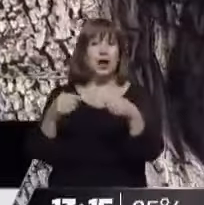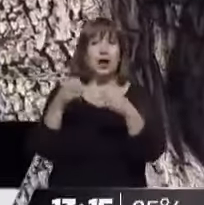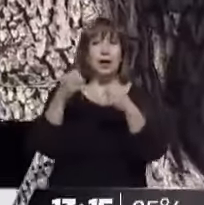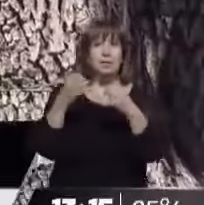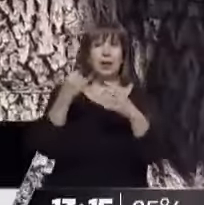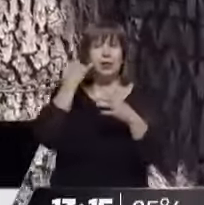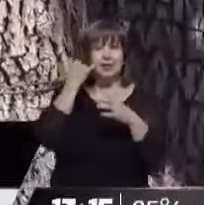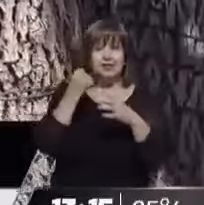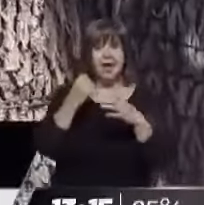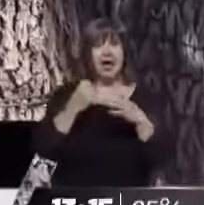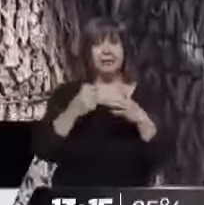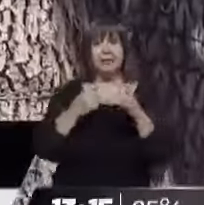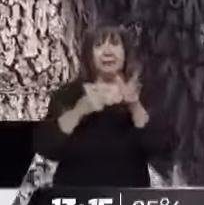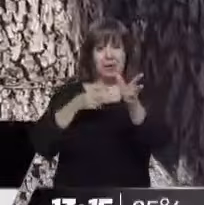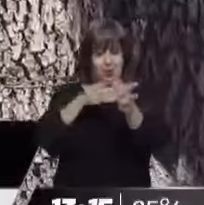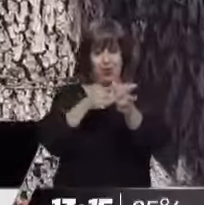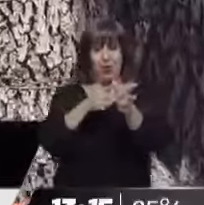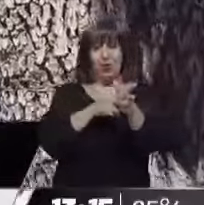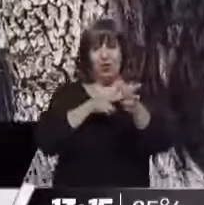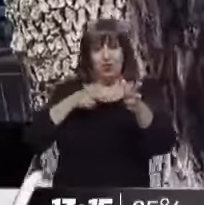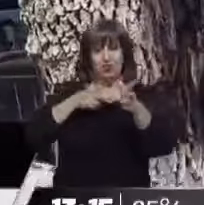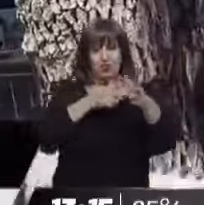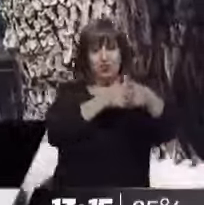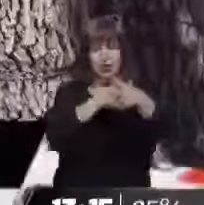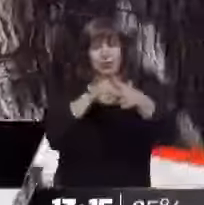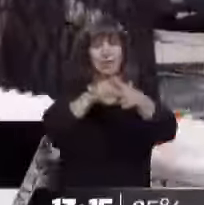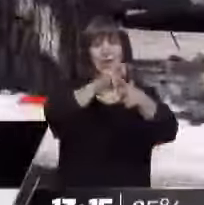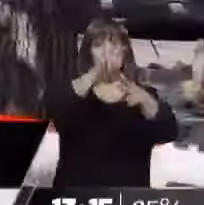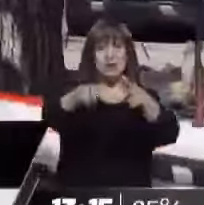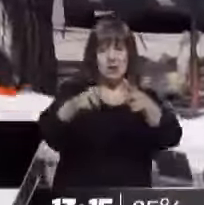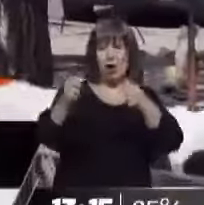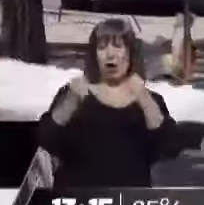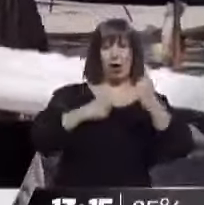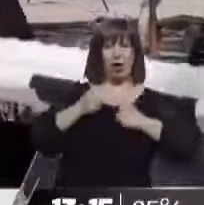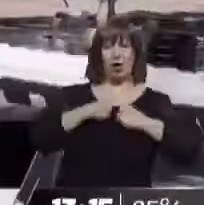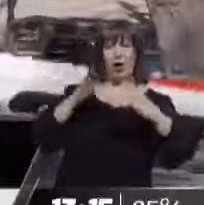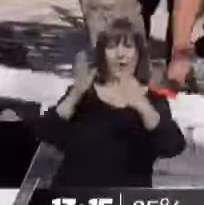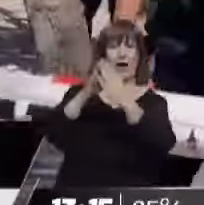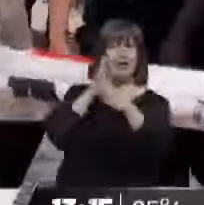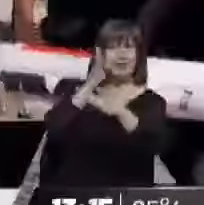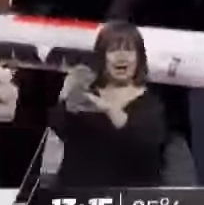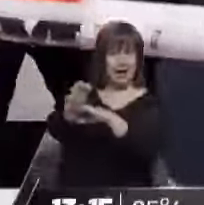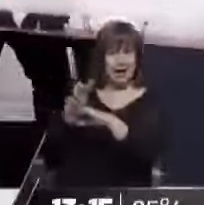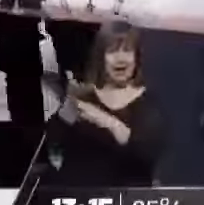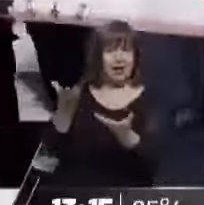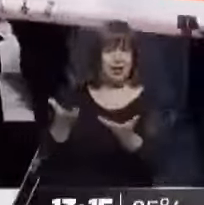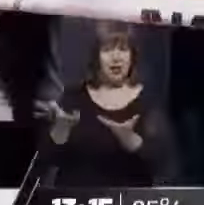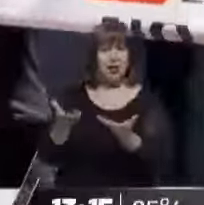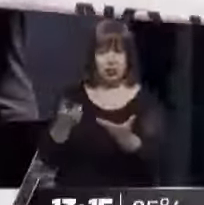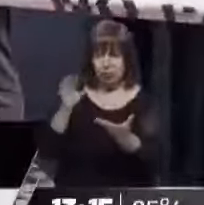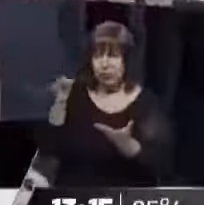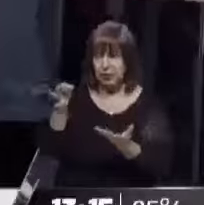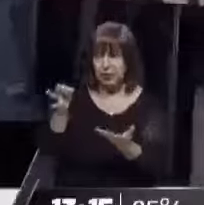el chico que venía persiguiendo a la policía, te termina metiendo en ese lugar. Preguntarte si vos sabés de esa situación.